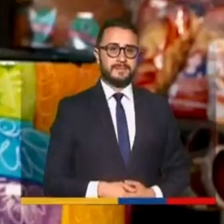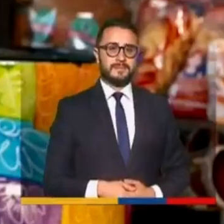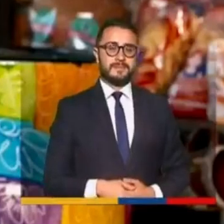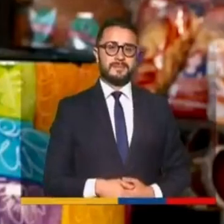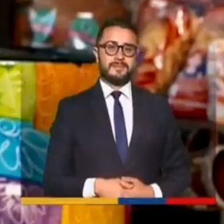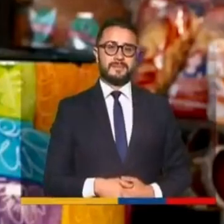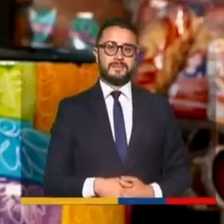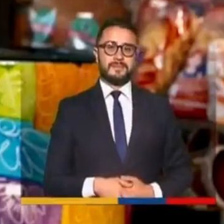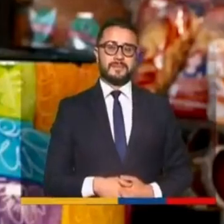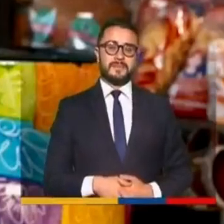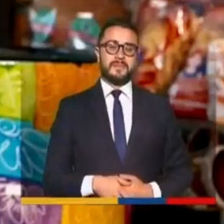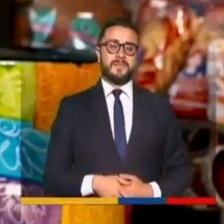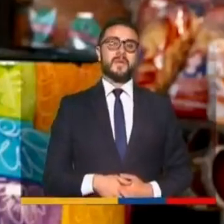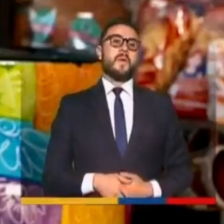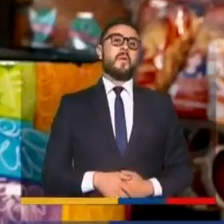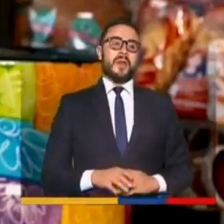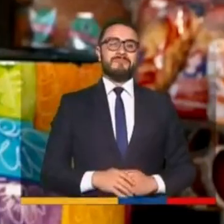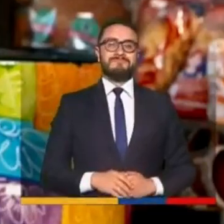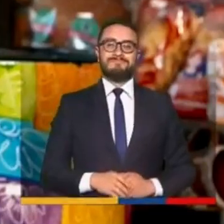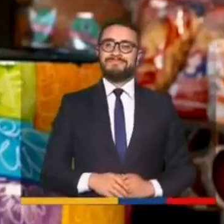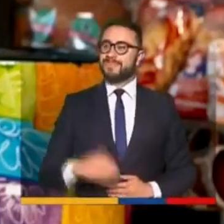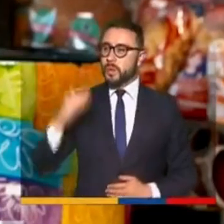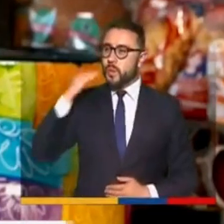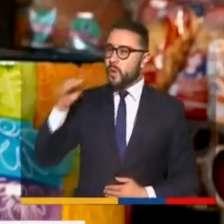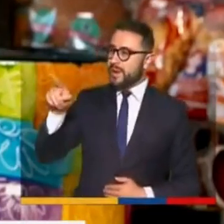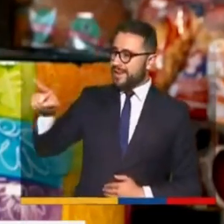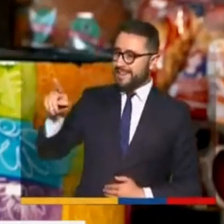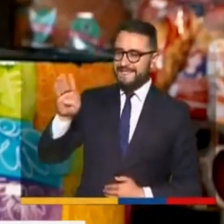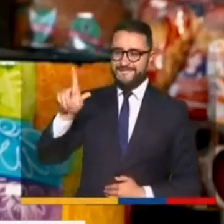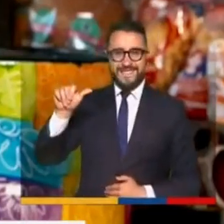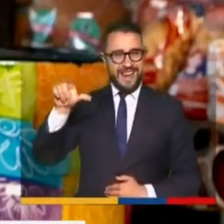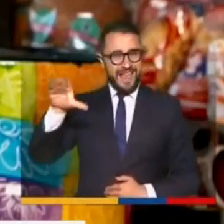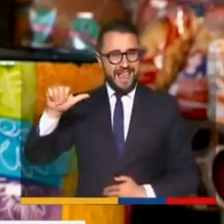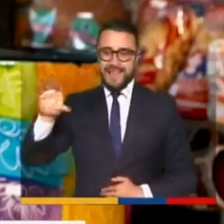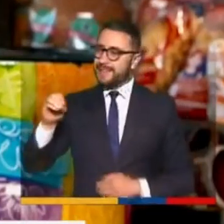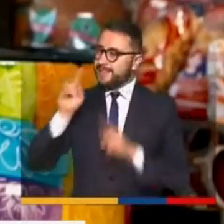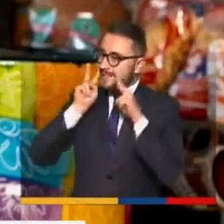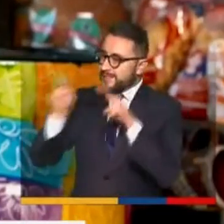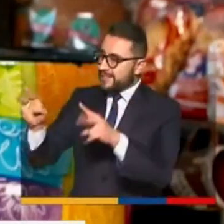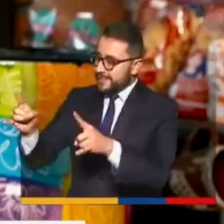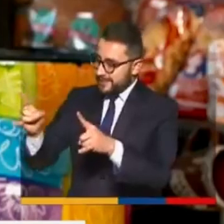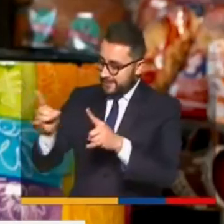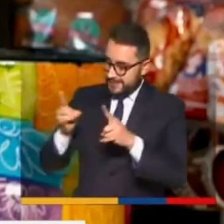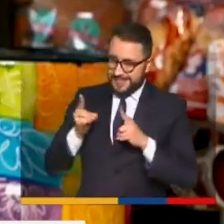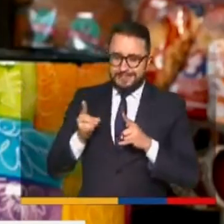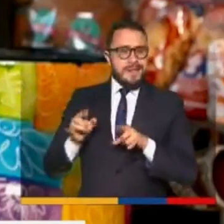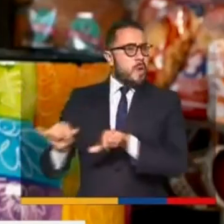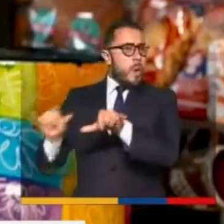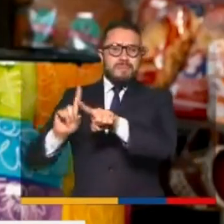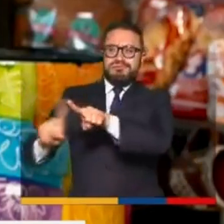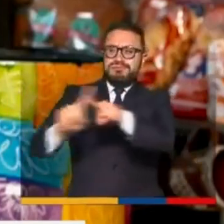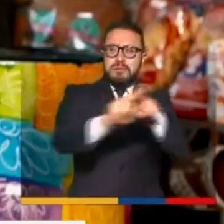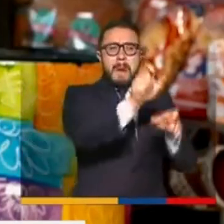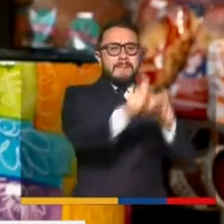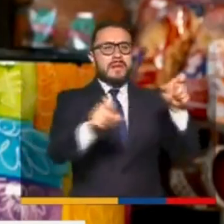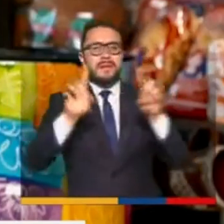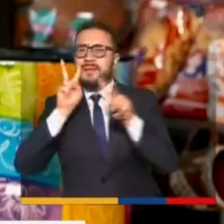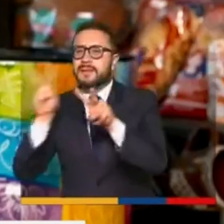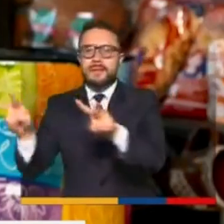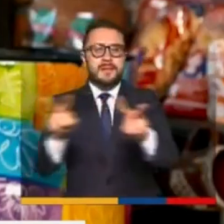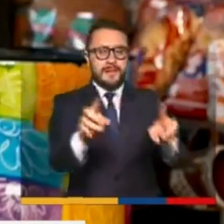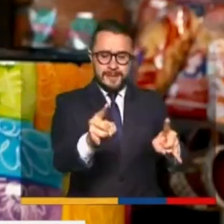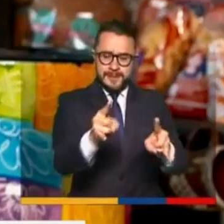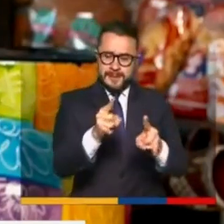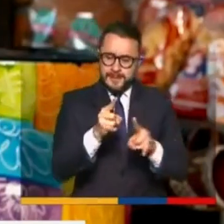Bueno, fue por el aliento que me daban personas como doña Blanca, que hace años asumí la lucha